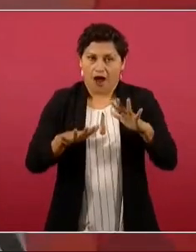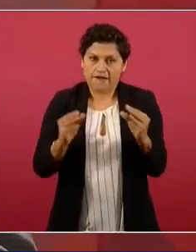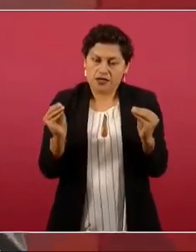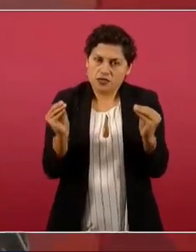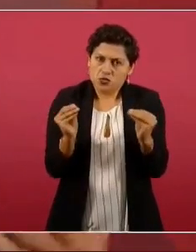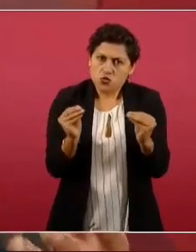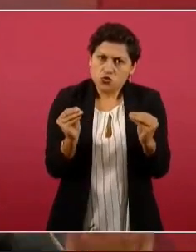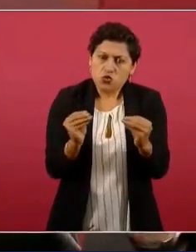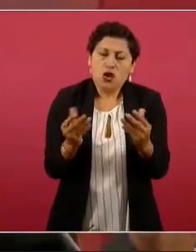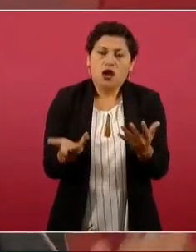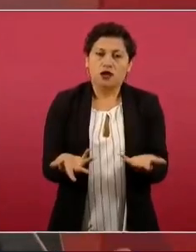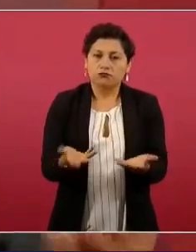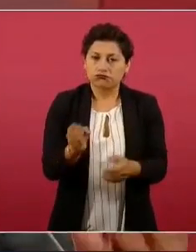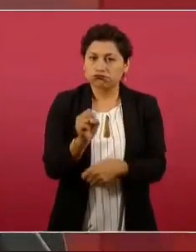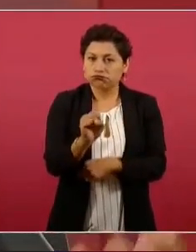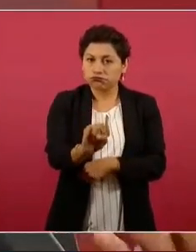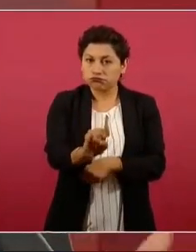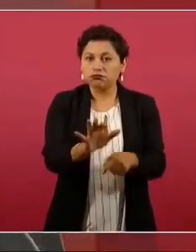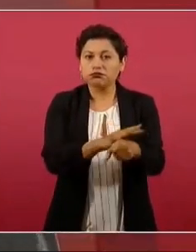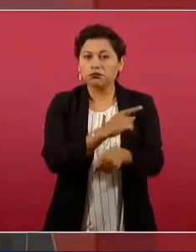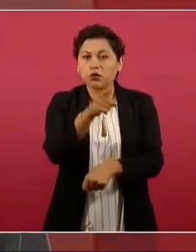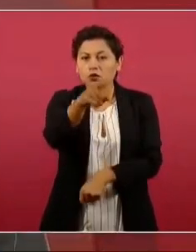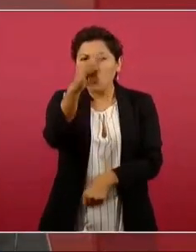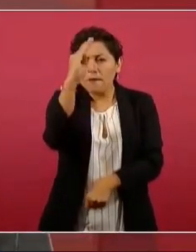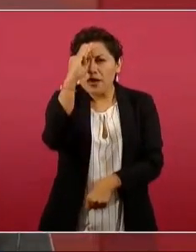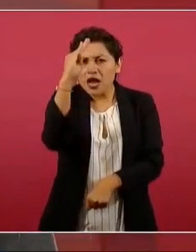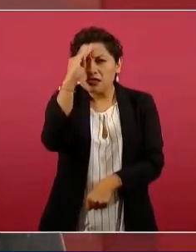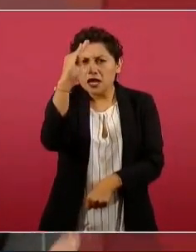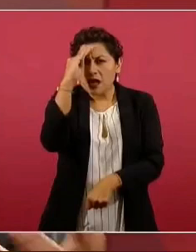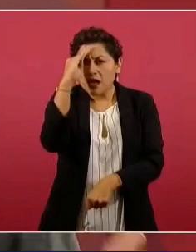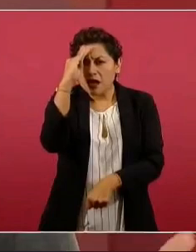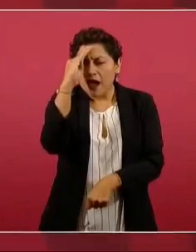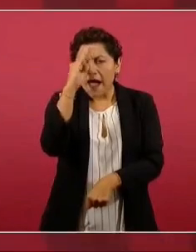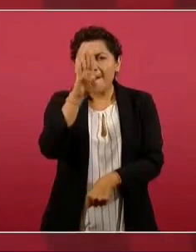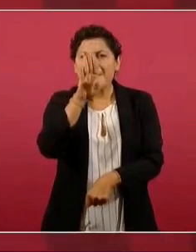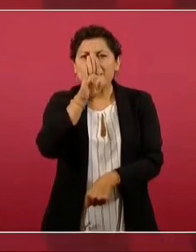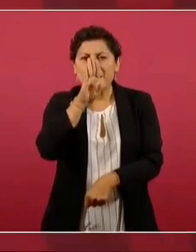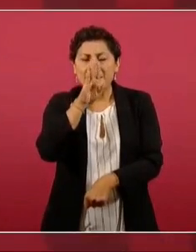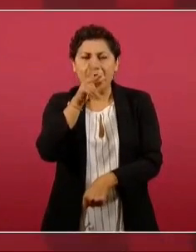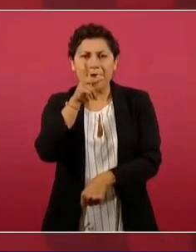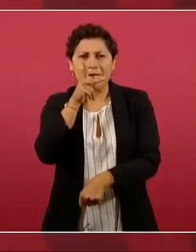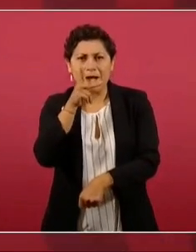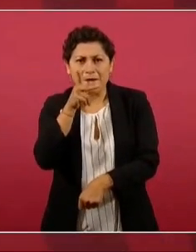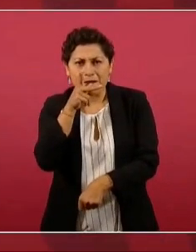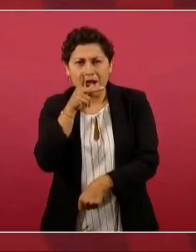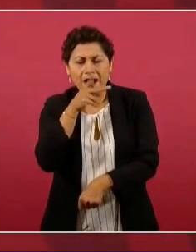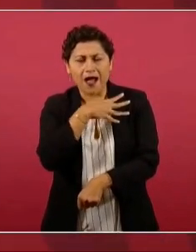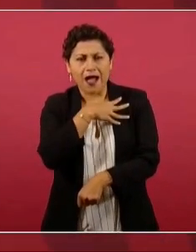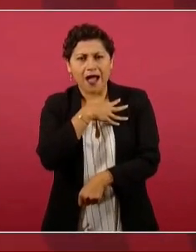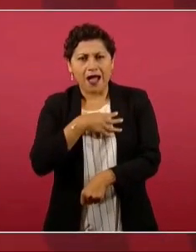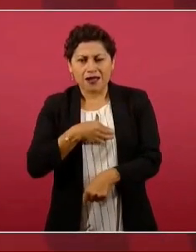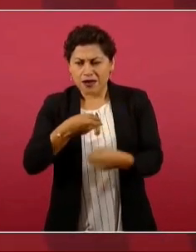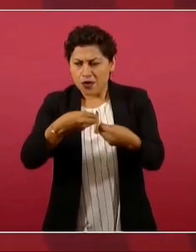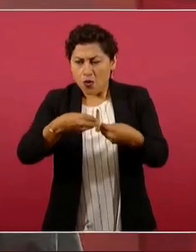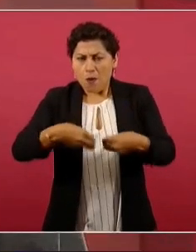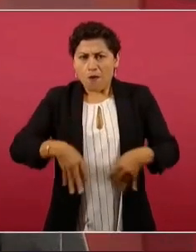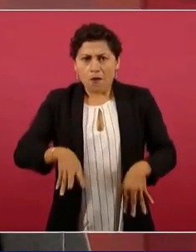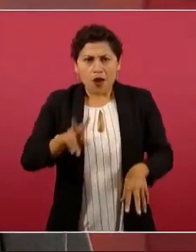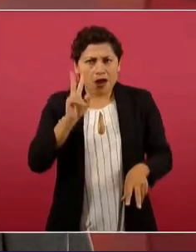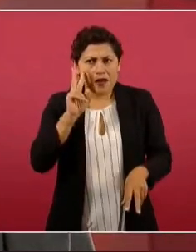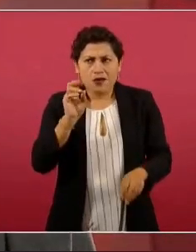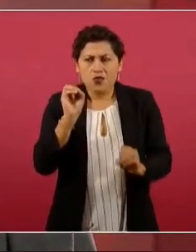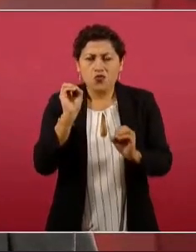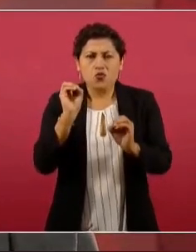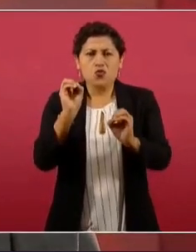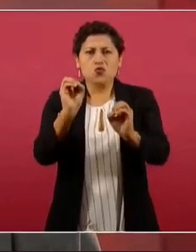porque imagínense el dolor de las madres, de los padres, de no ver a sus hijos.